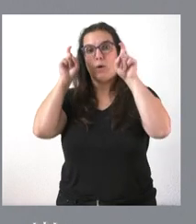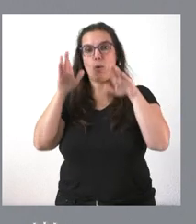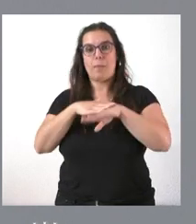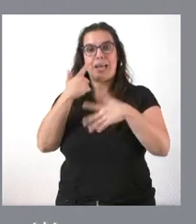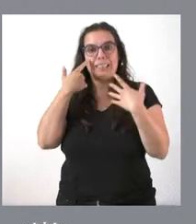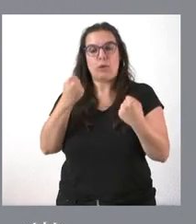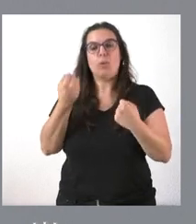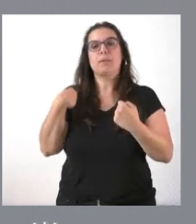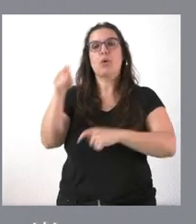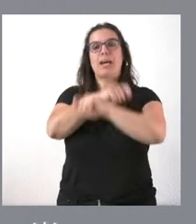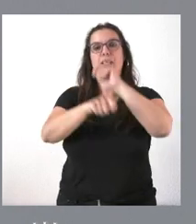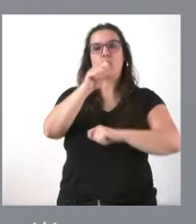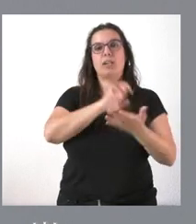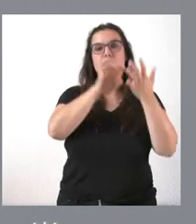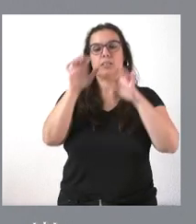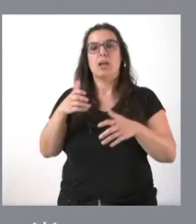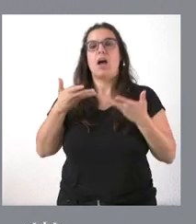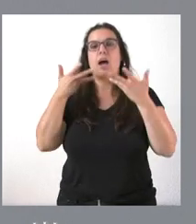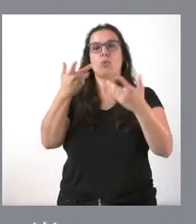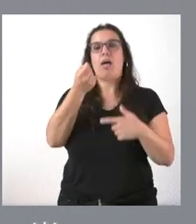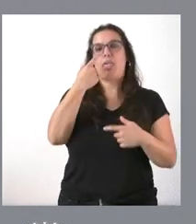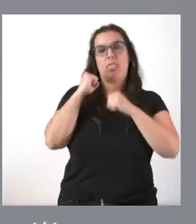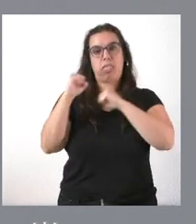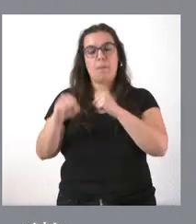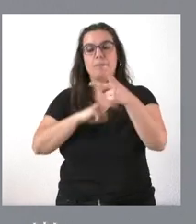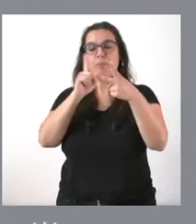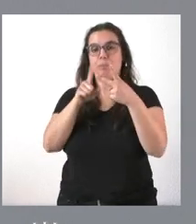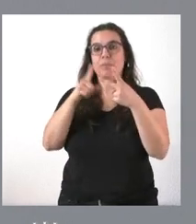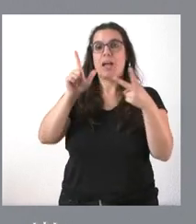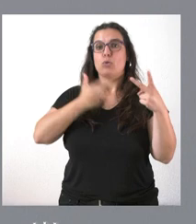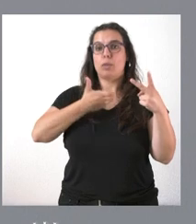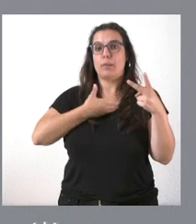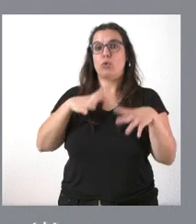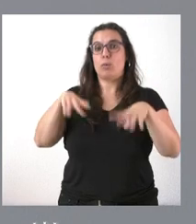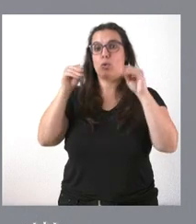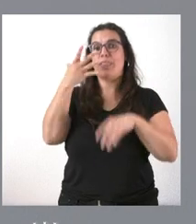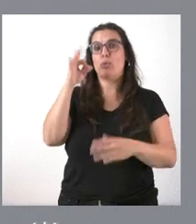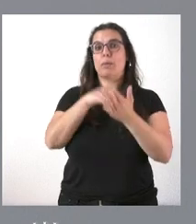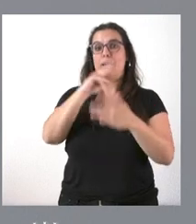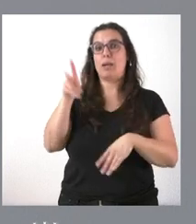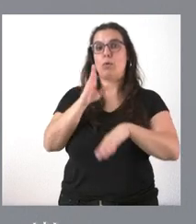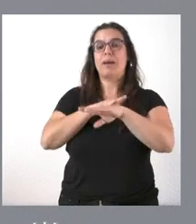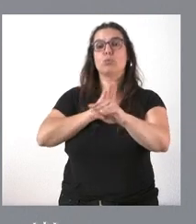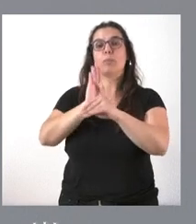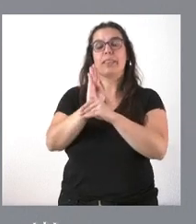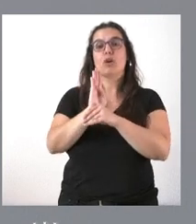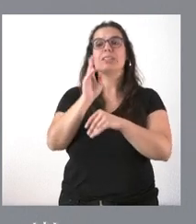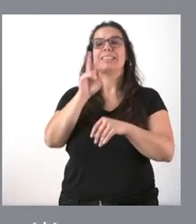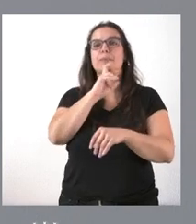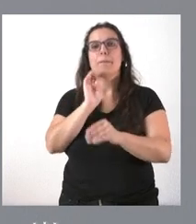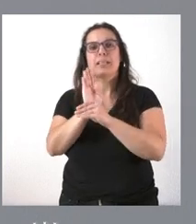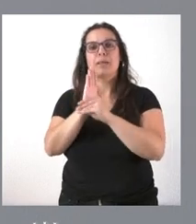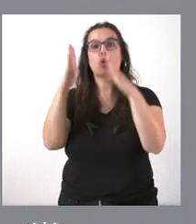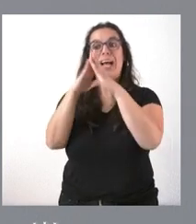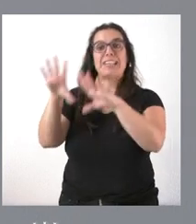hablamos de la asociación castellana y leonesa de ayuda a la drogadicción el ayuntamiento de Burgos 50.000 euros para una subvención del mantenimiento de la